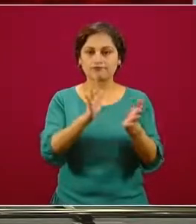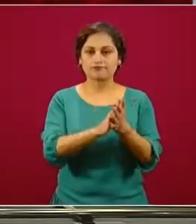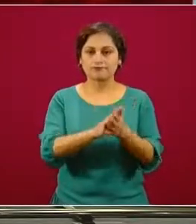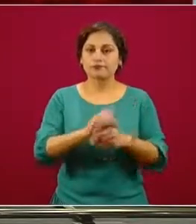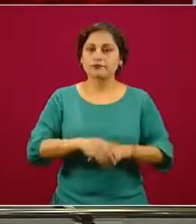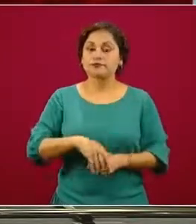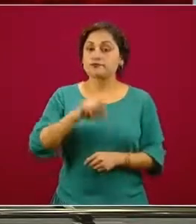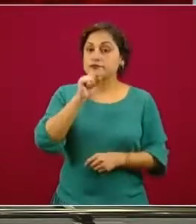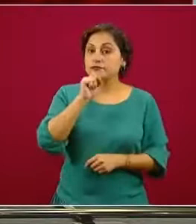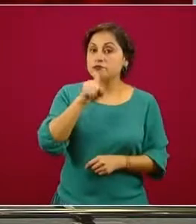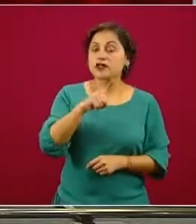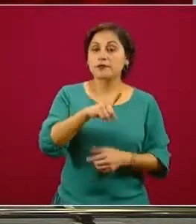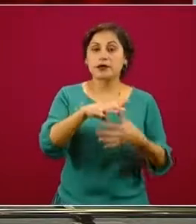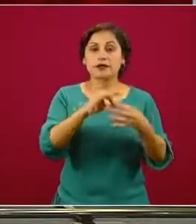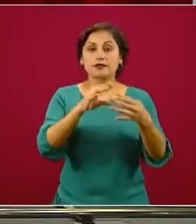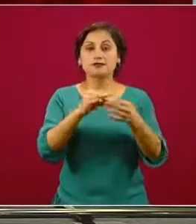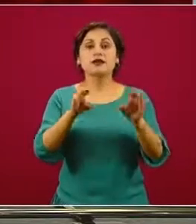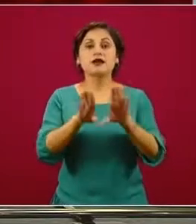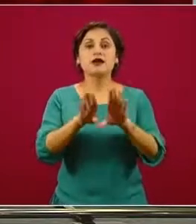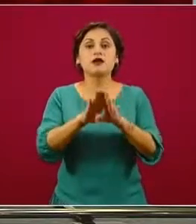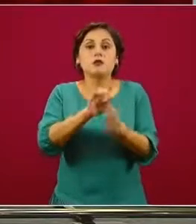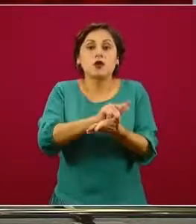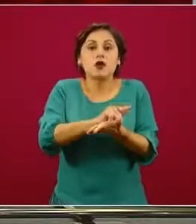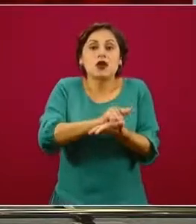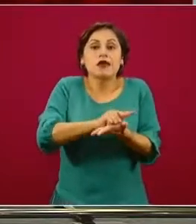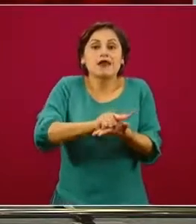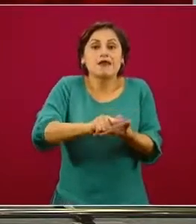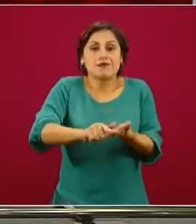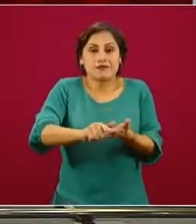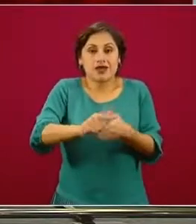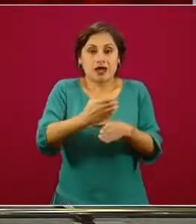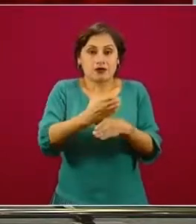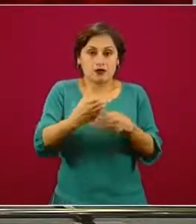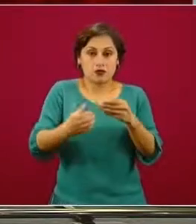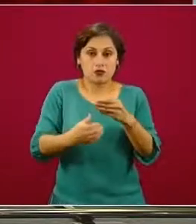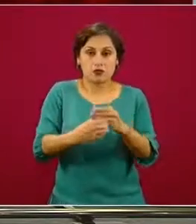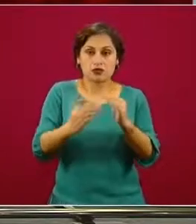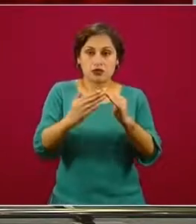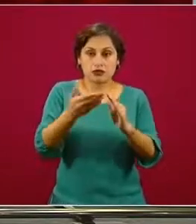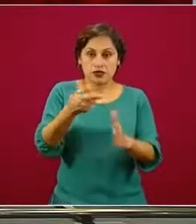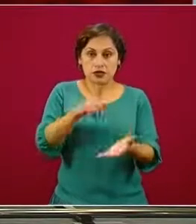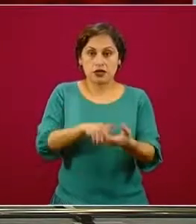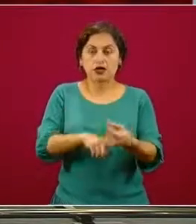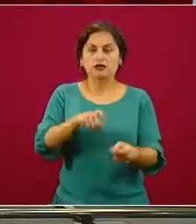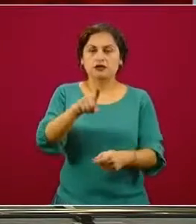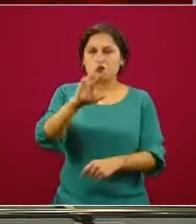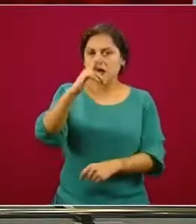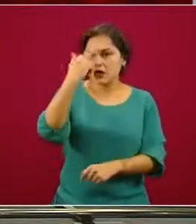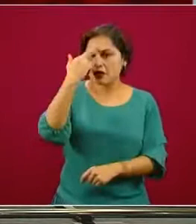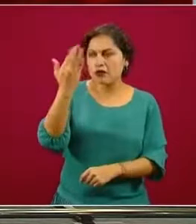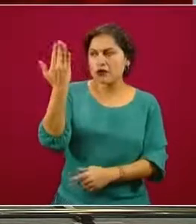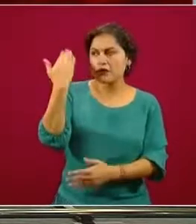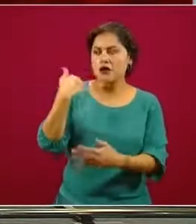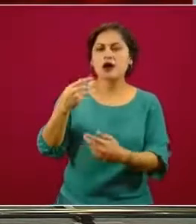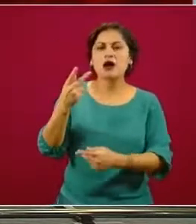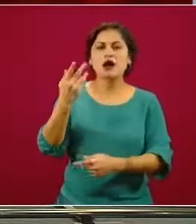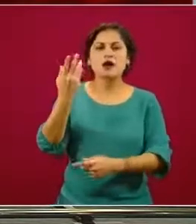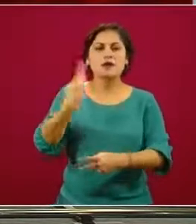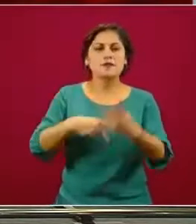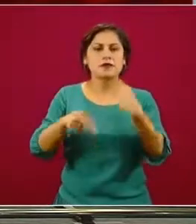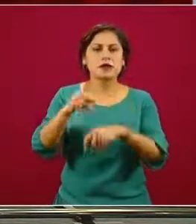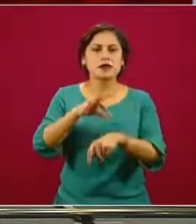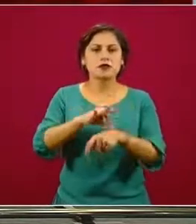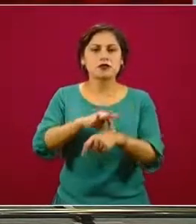la desinfección de superficies. Quizá recordarán que en un par de ocasiones ha venido la doctora Aletze de la Torre